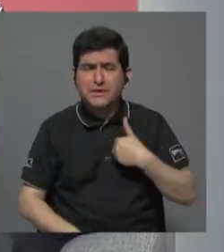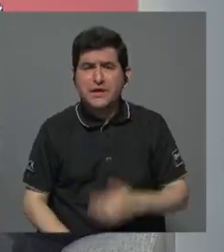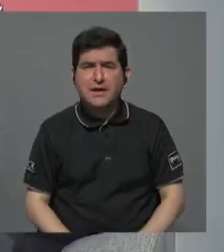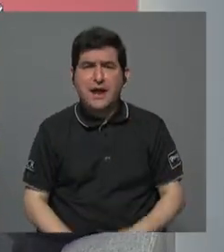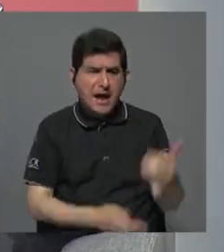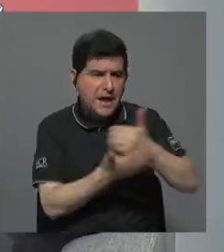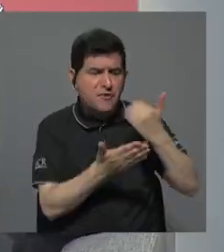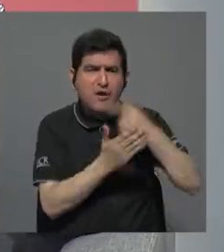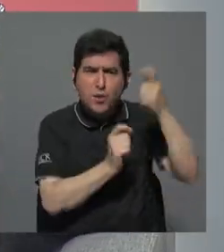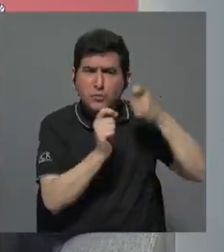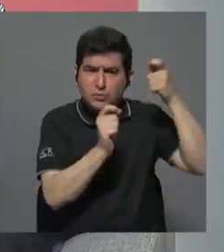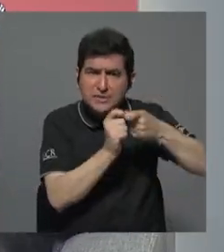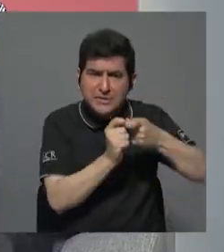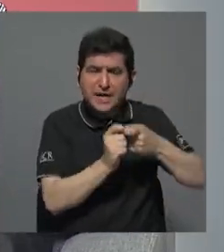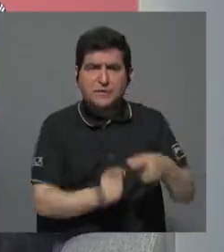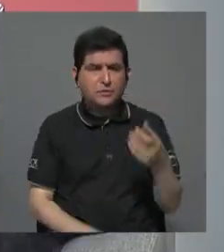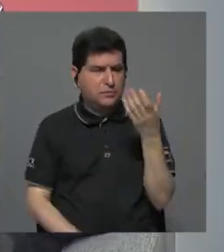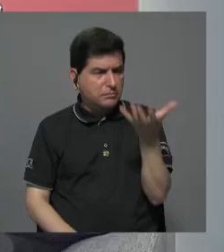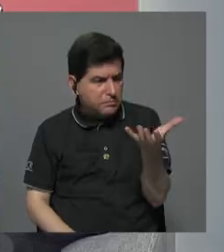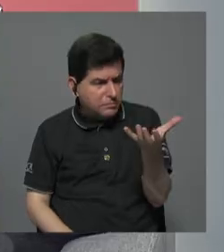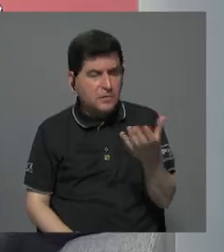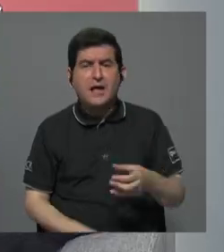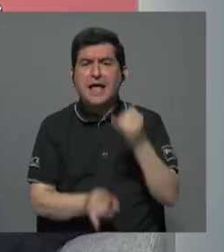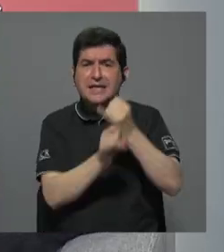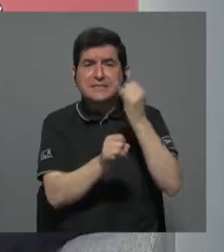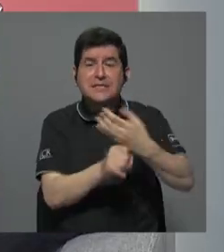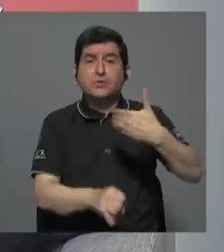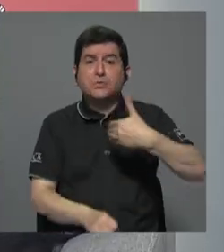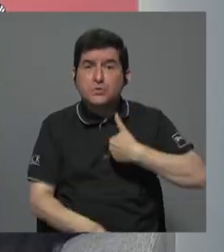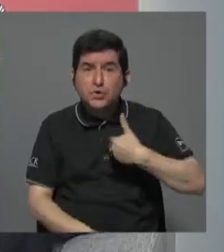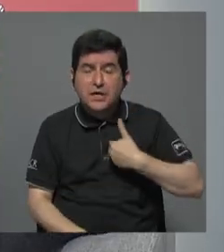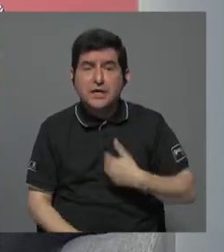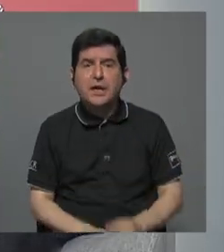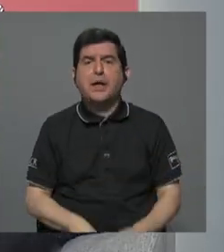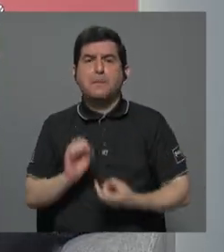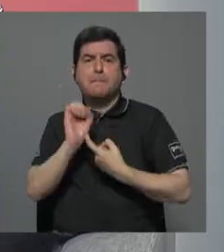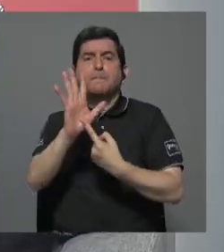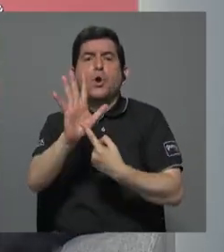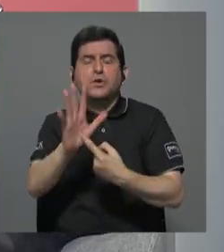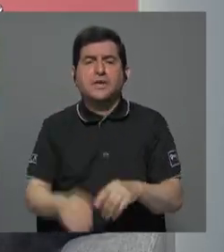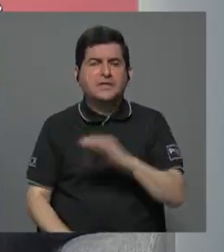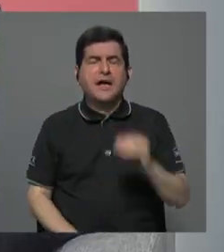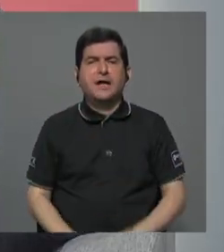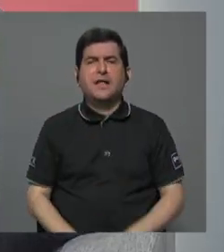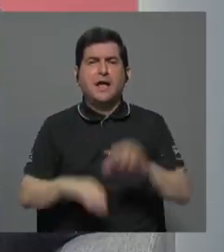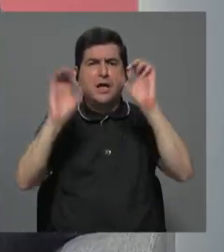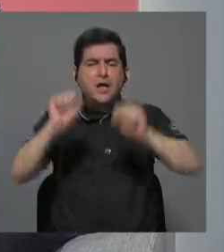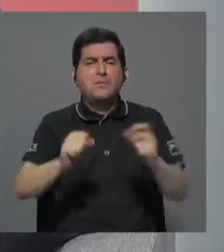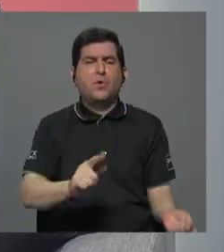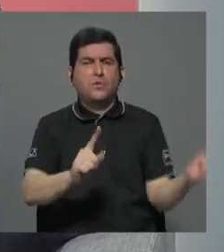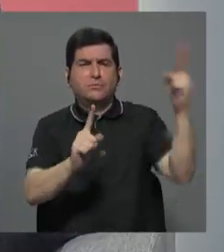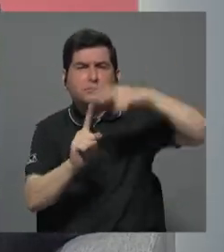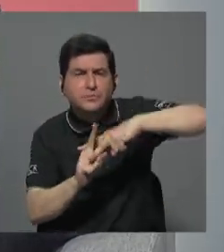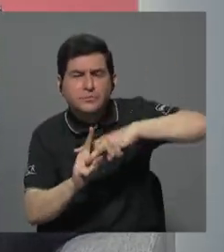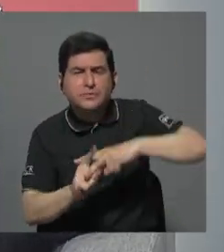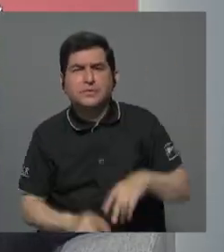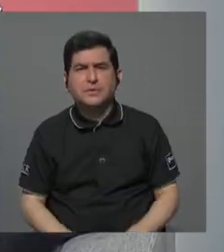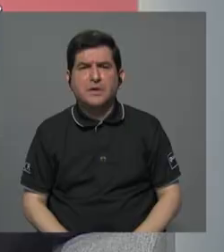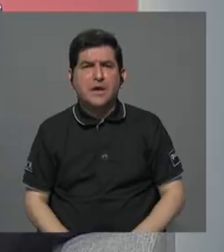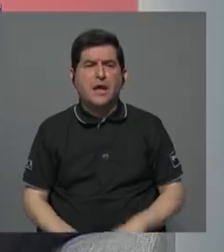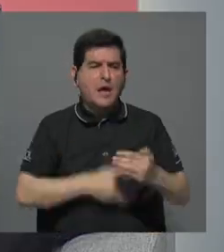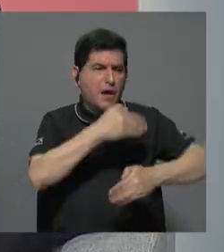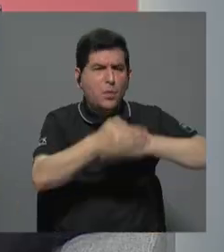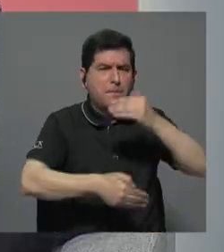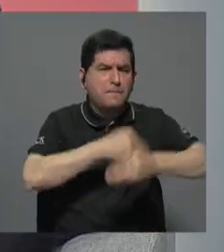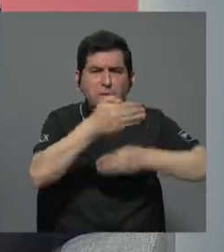recurso x una institución no tiene para proyectarlo y para señalarlo a una a un proyecto un